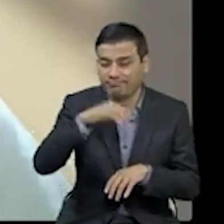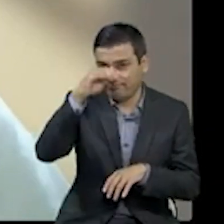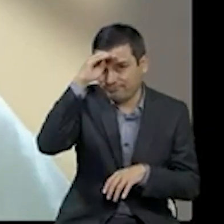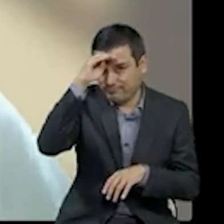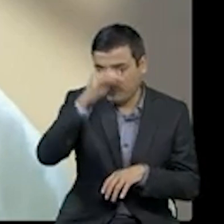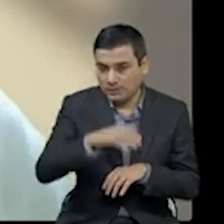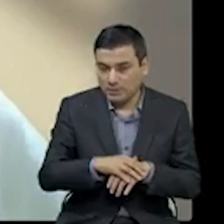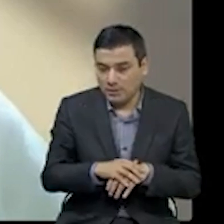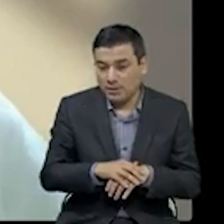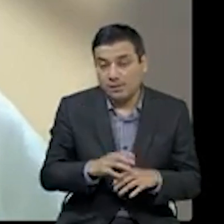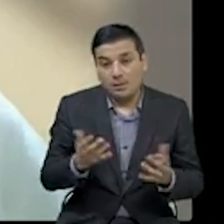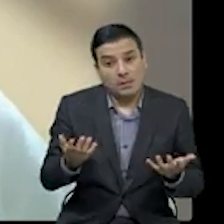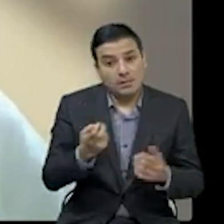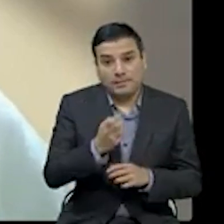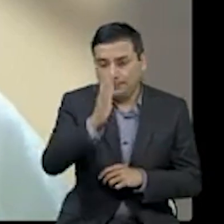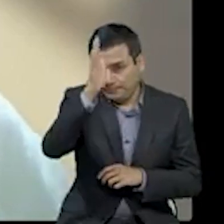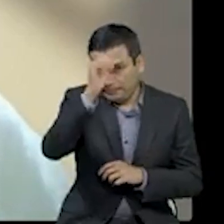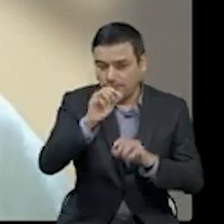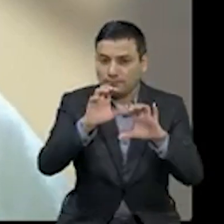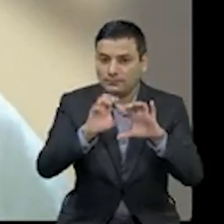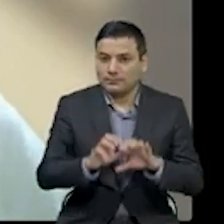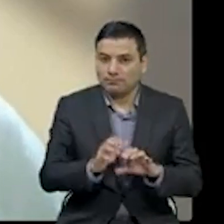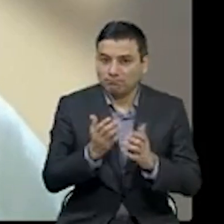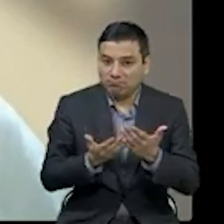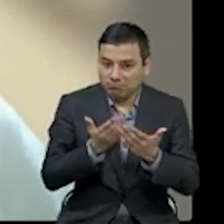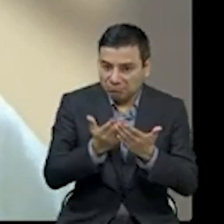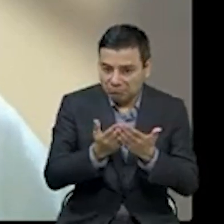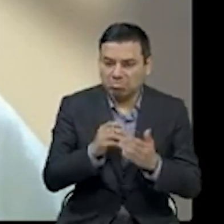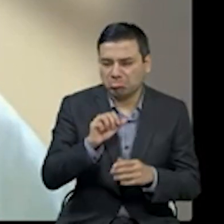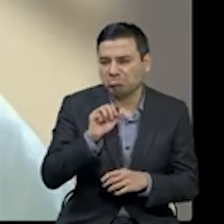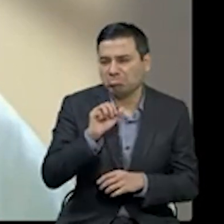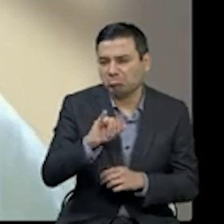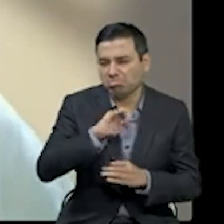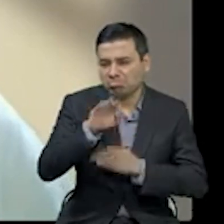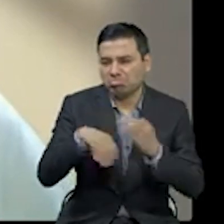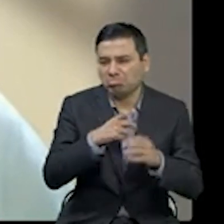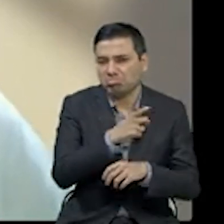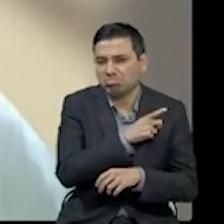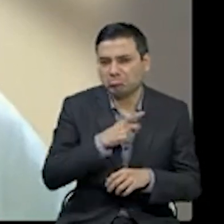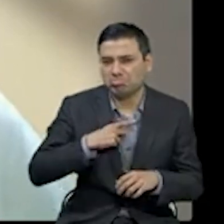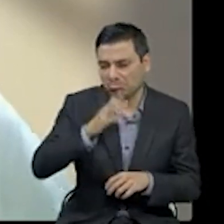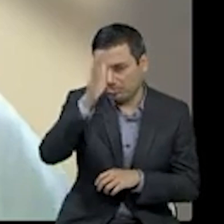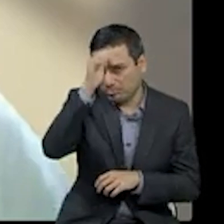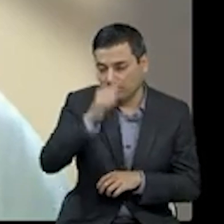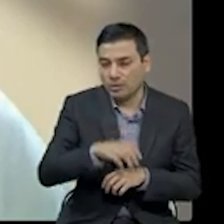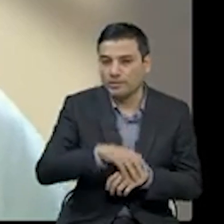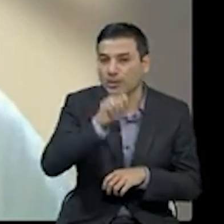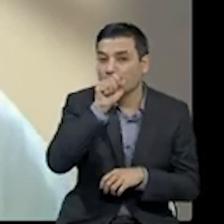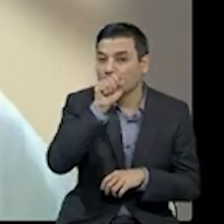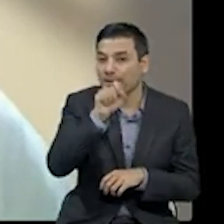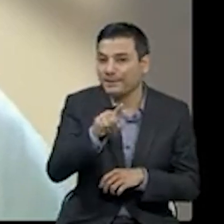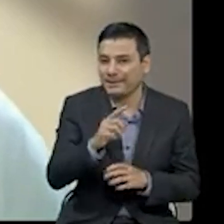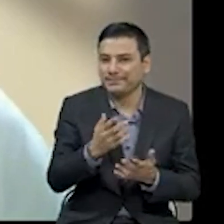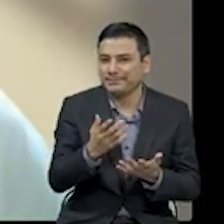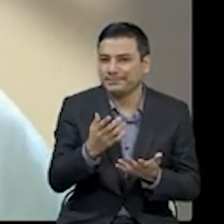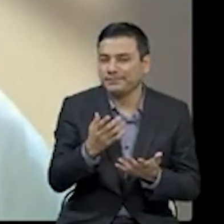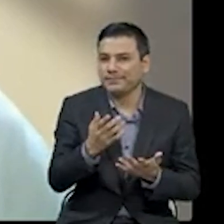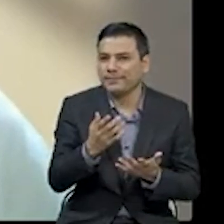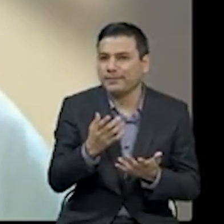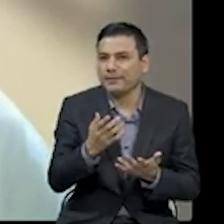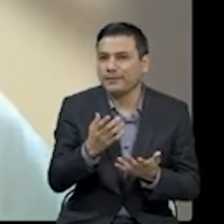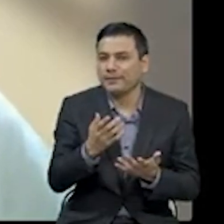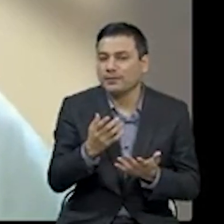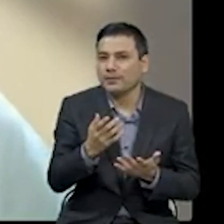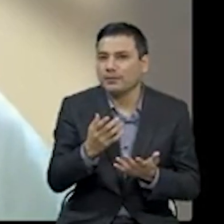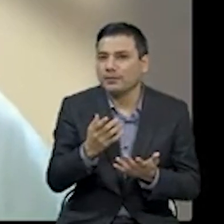objeción razonable a lo que hoy se pone sobre la mesa, pero tampoco sería razonable hacer como que no estamos en